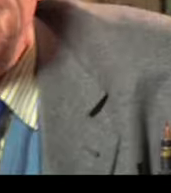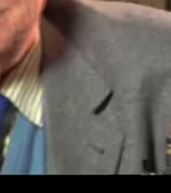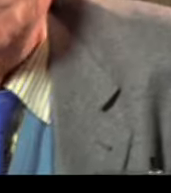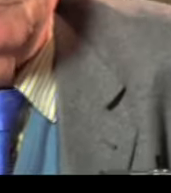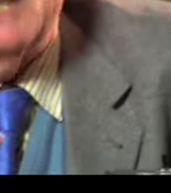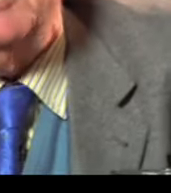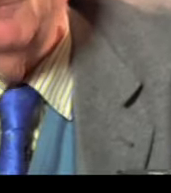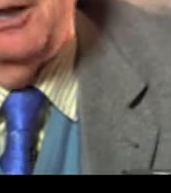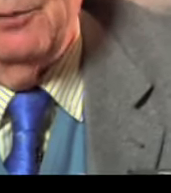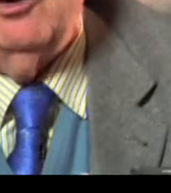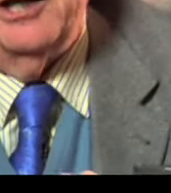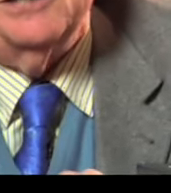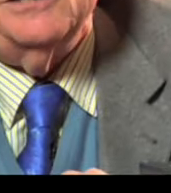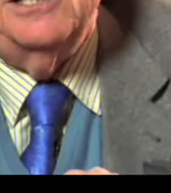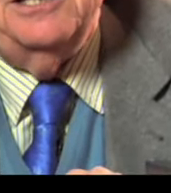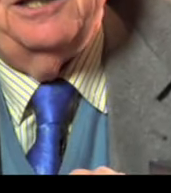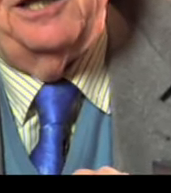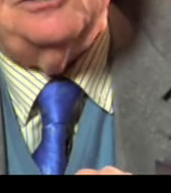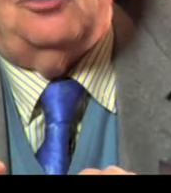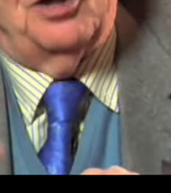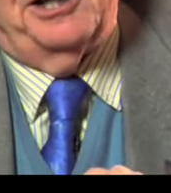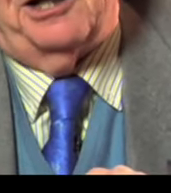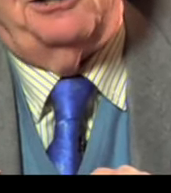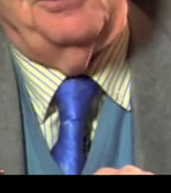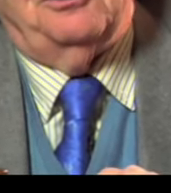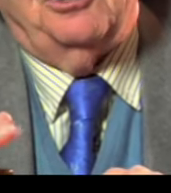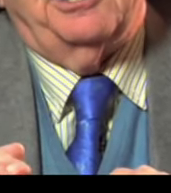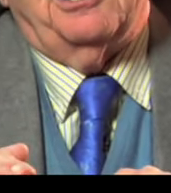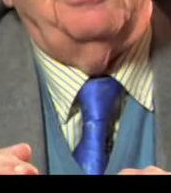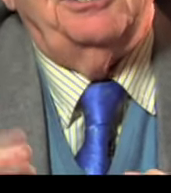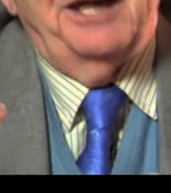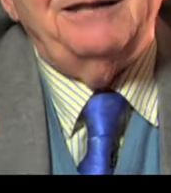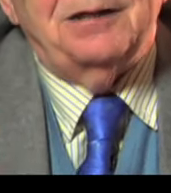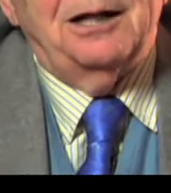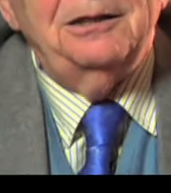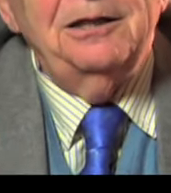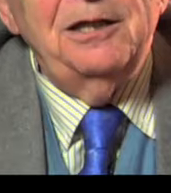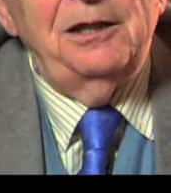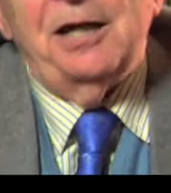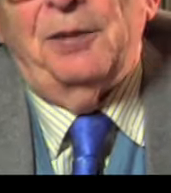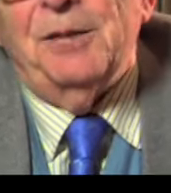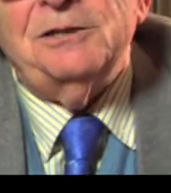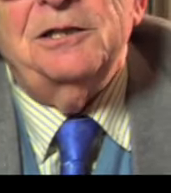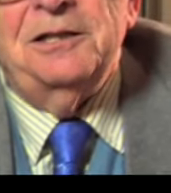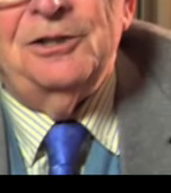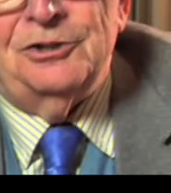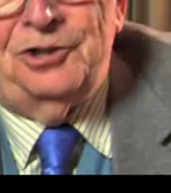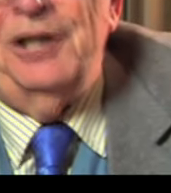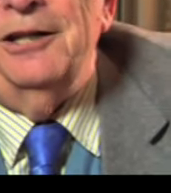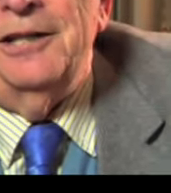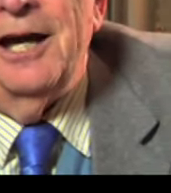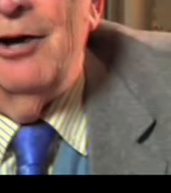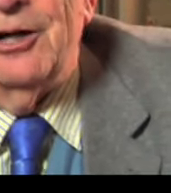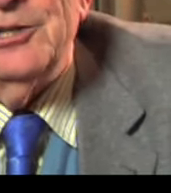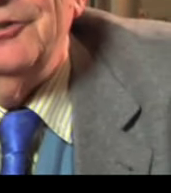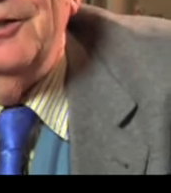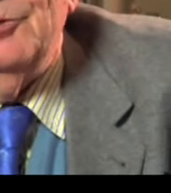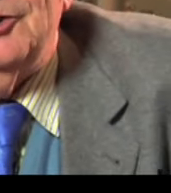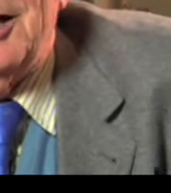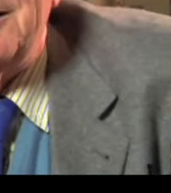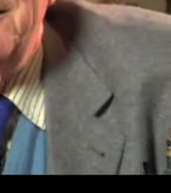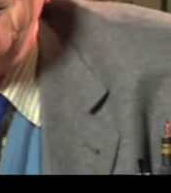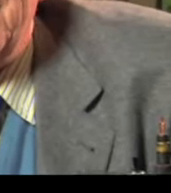entrada masiva de mujeres es con la Guerra Civil. Con la Guerra Civil entran y además tienen ya